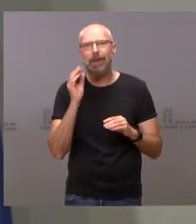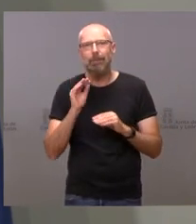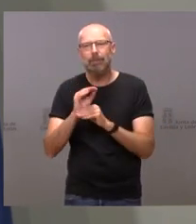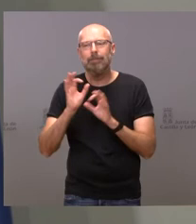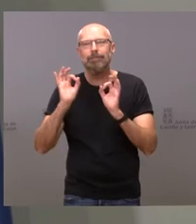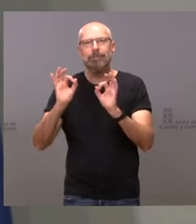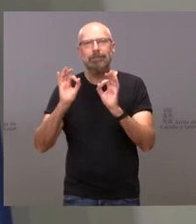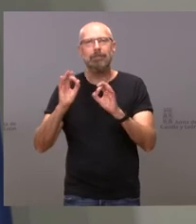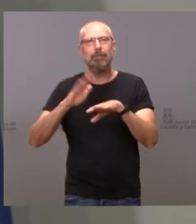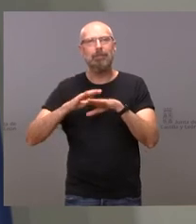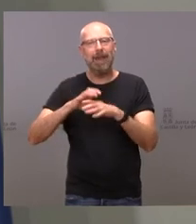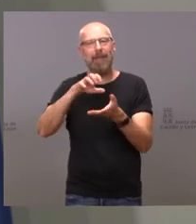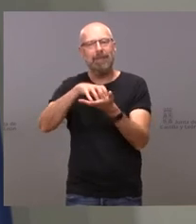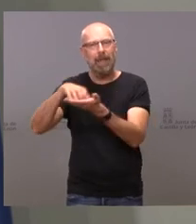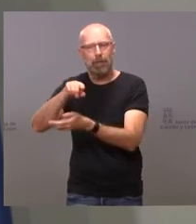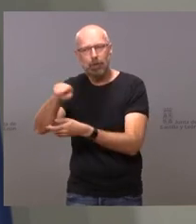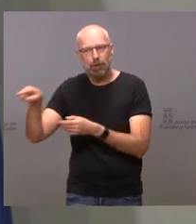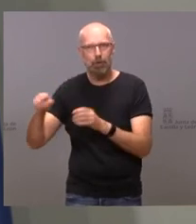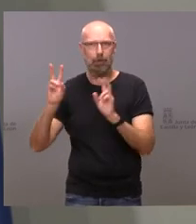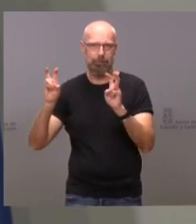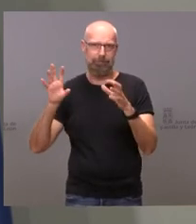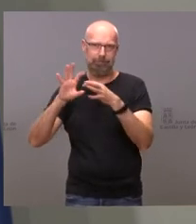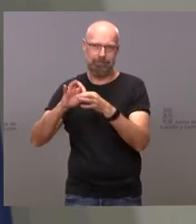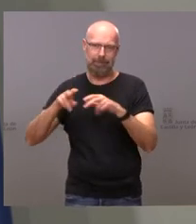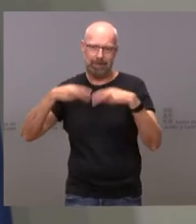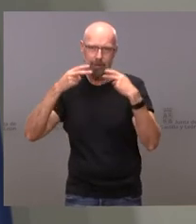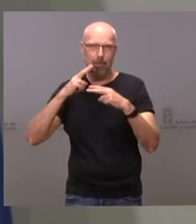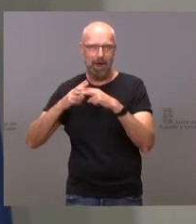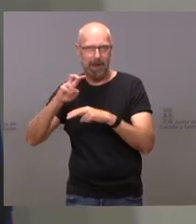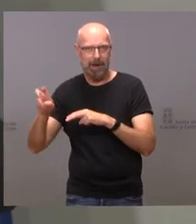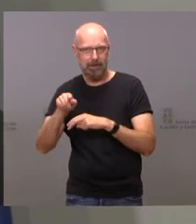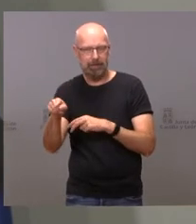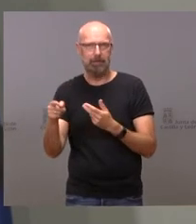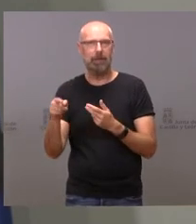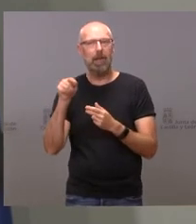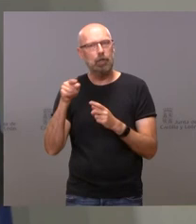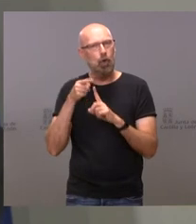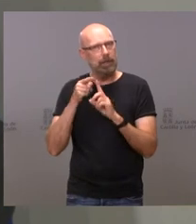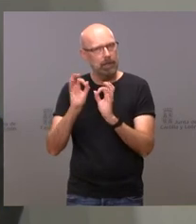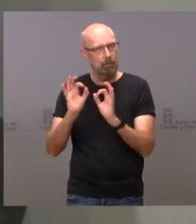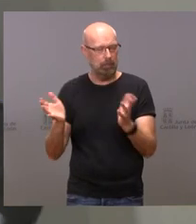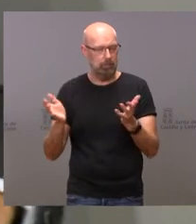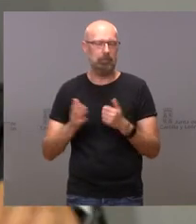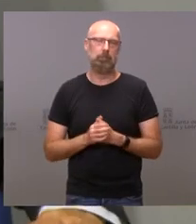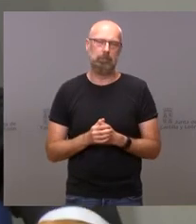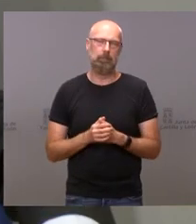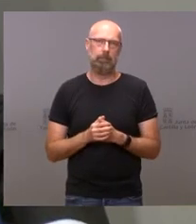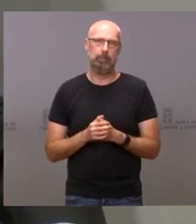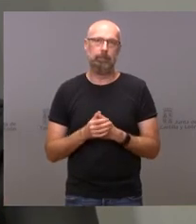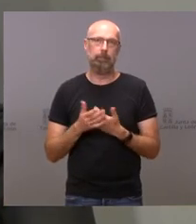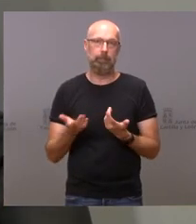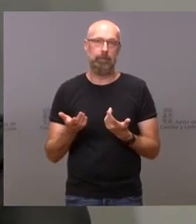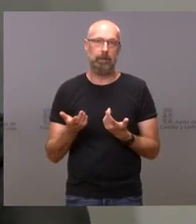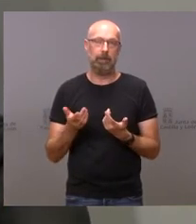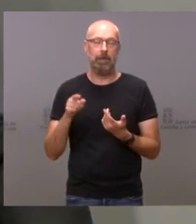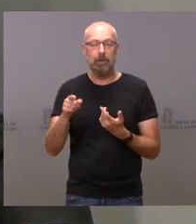los centros y esa es la intención de la ayuda. La intención de la ayuda es reactivar un